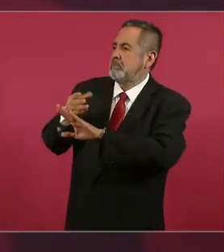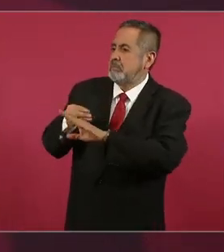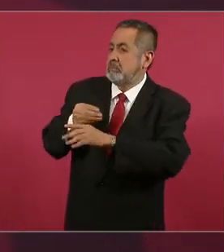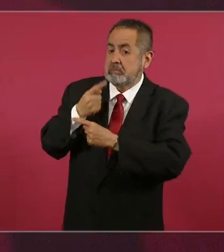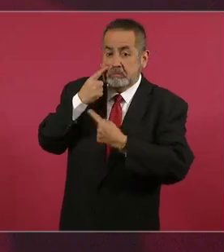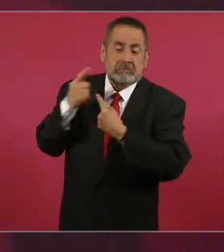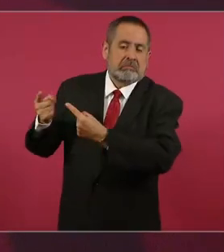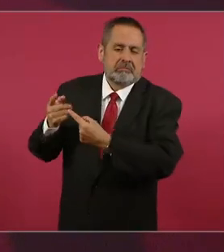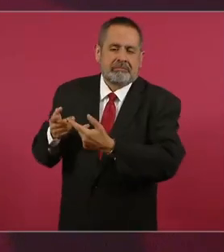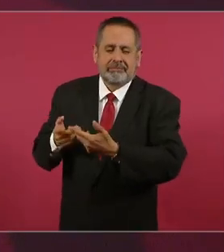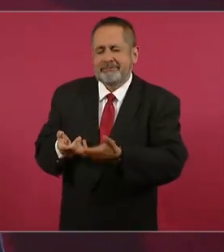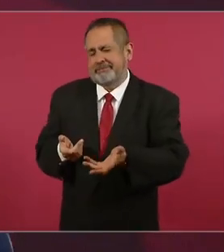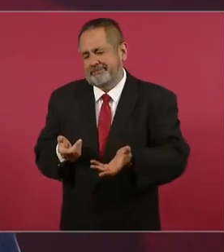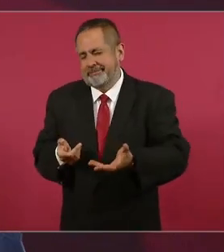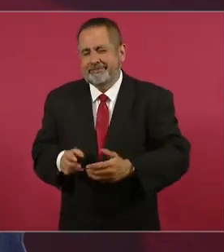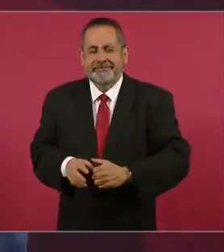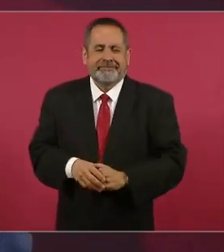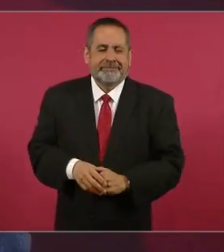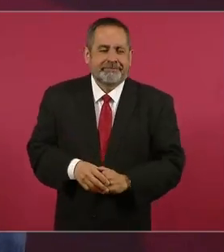Es como